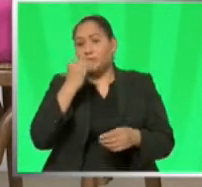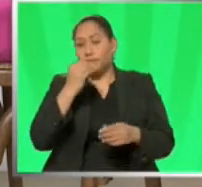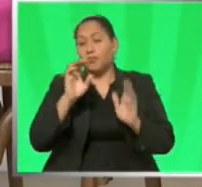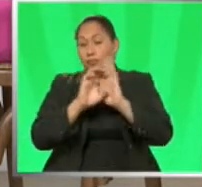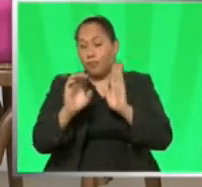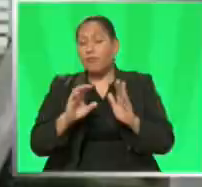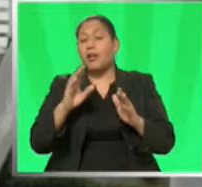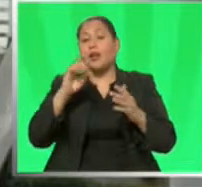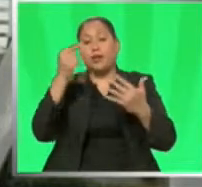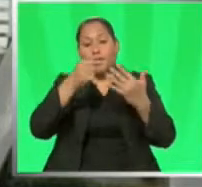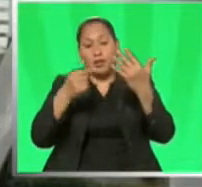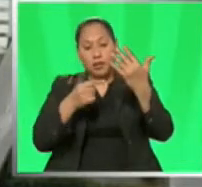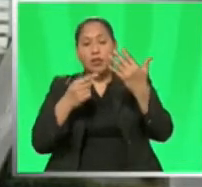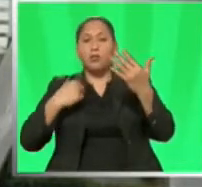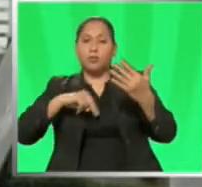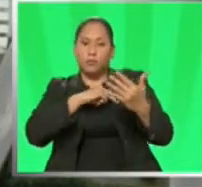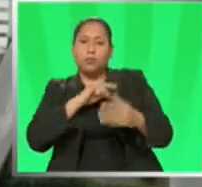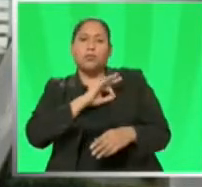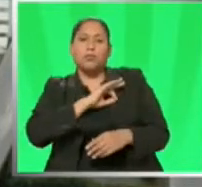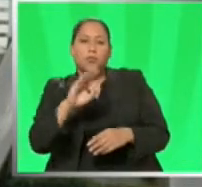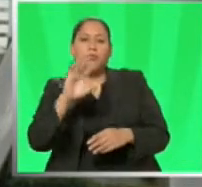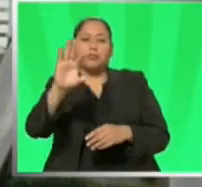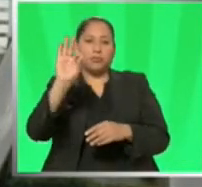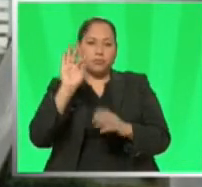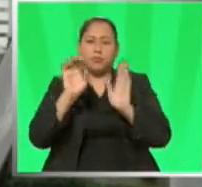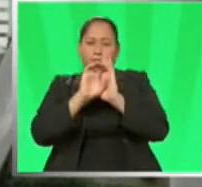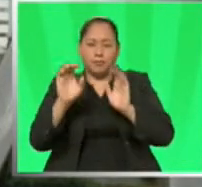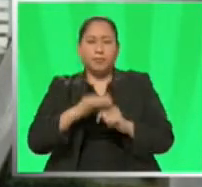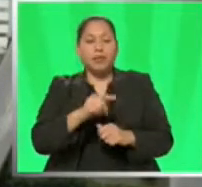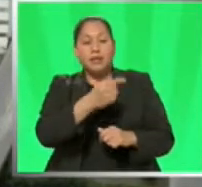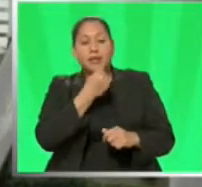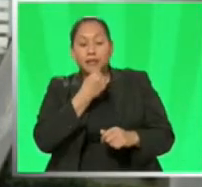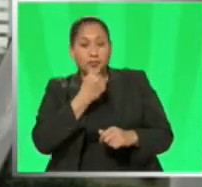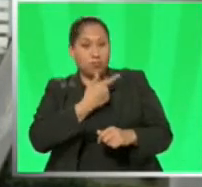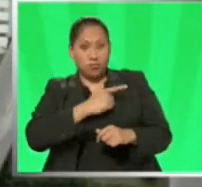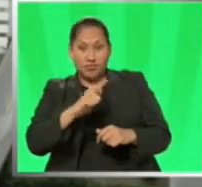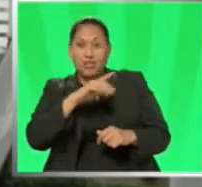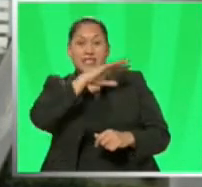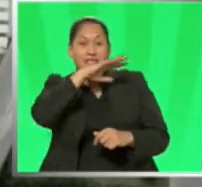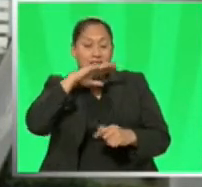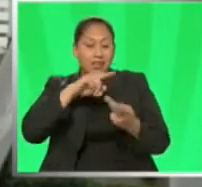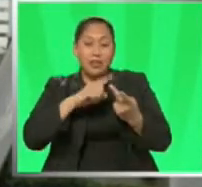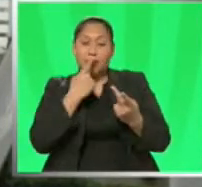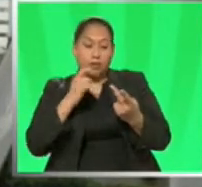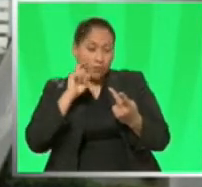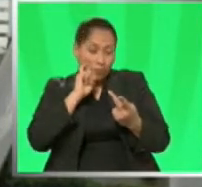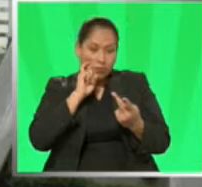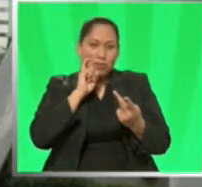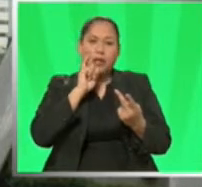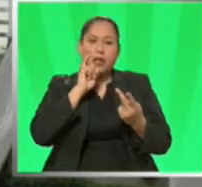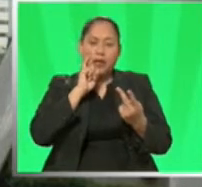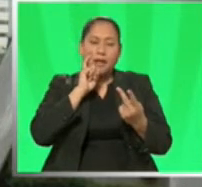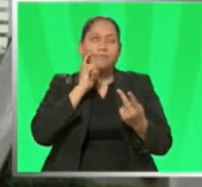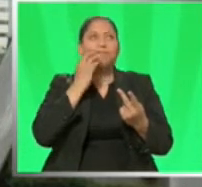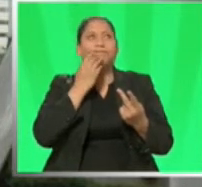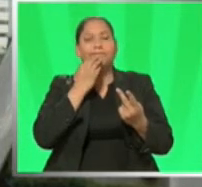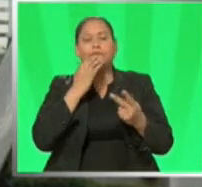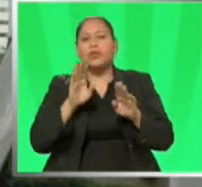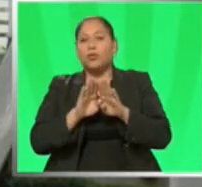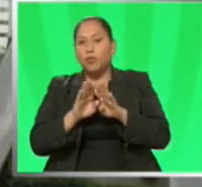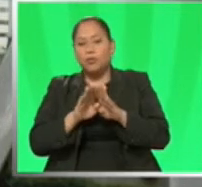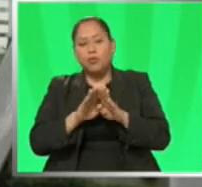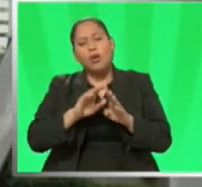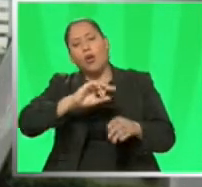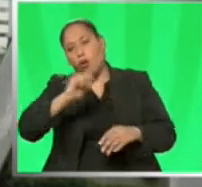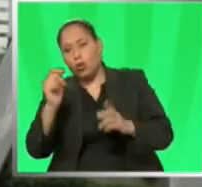hay muchas herramientas que podemos hacer. Por ejemplo, si a los niños no les gusta el chayote, el jitomate, pues a lo mejor intentar con